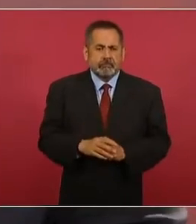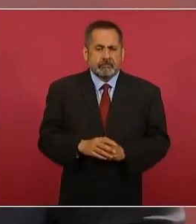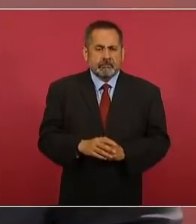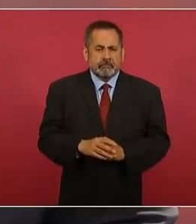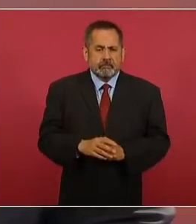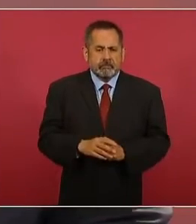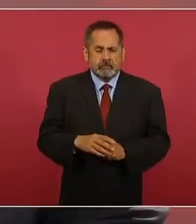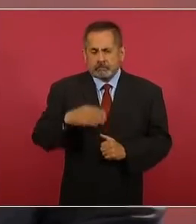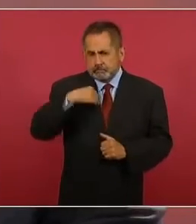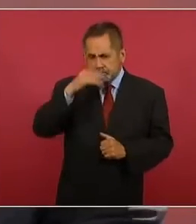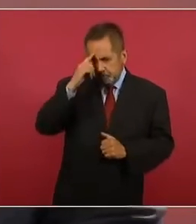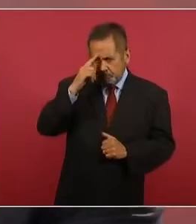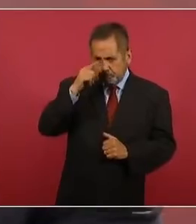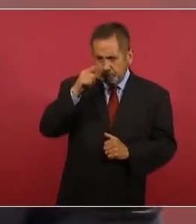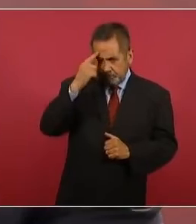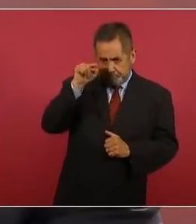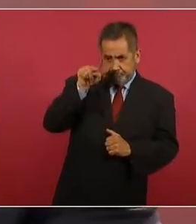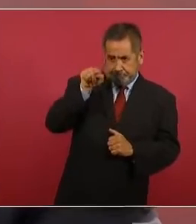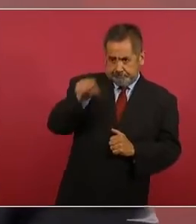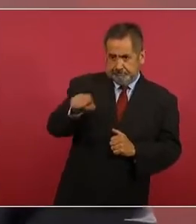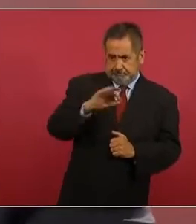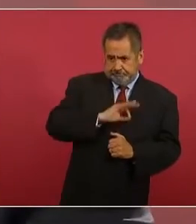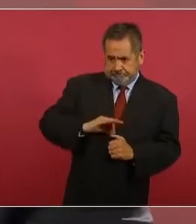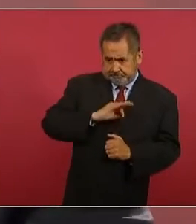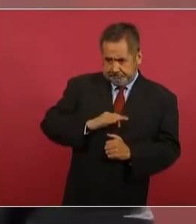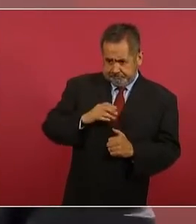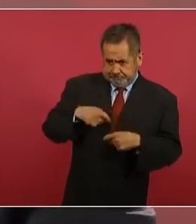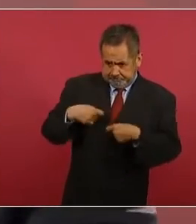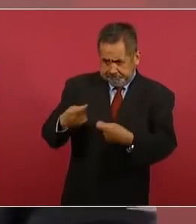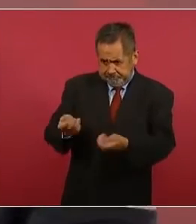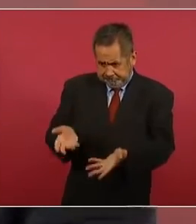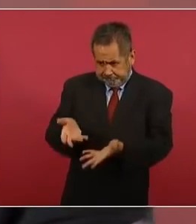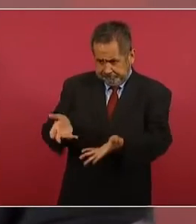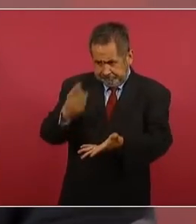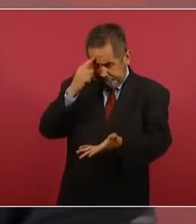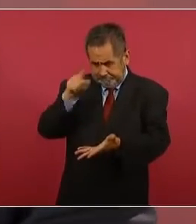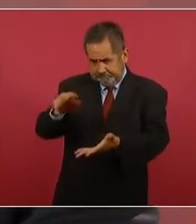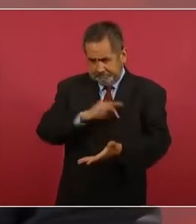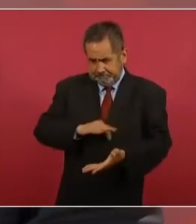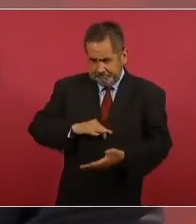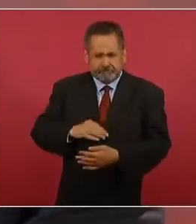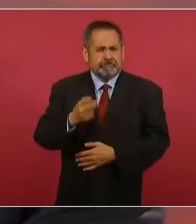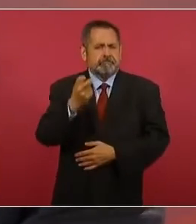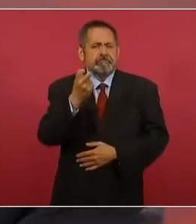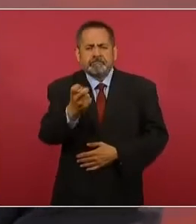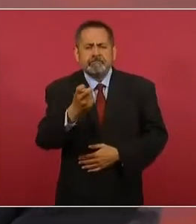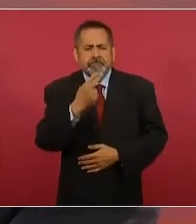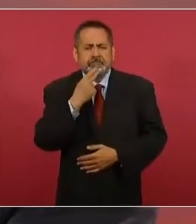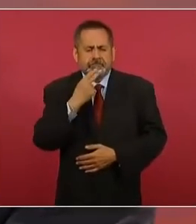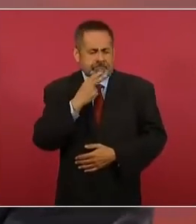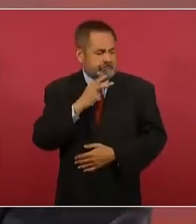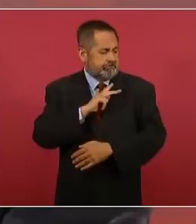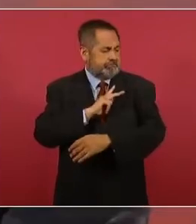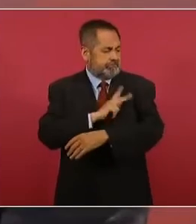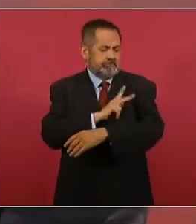cuando se busca la felicidad de la gente. Ese es el poder.